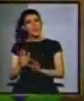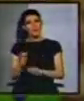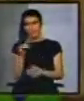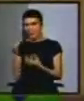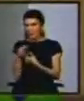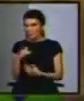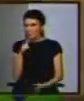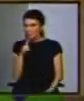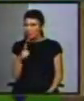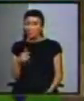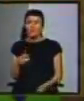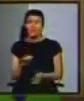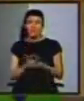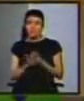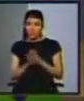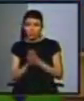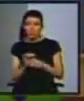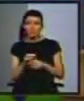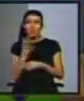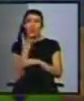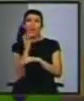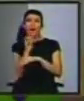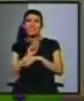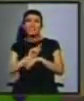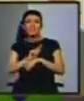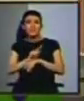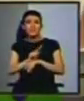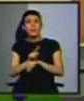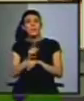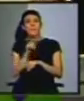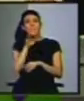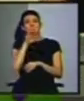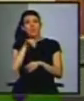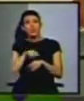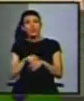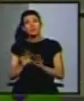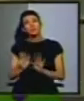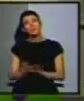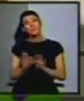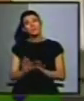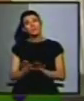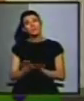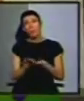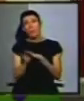total estuvimos más de 40 minutos esperando sin que nadie nos dijera por qué.